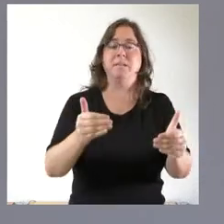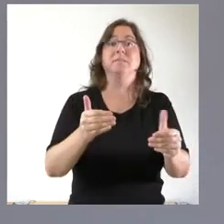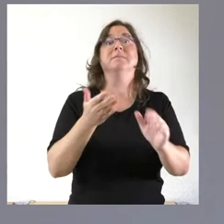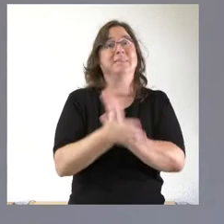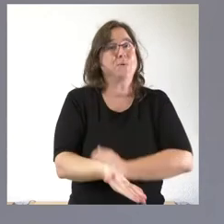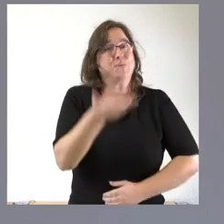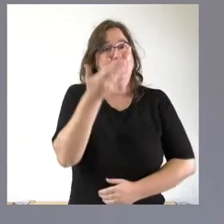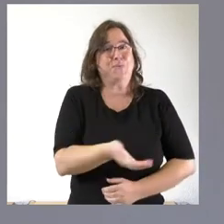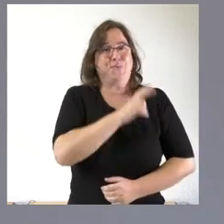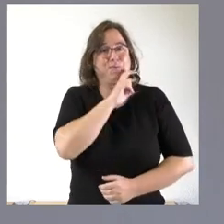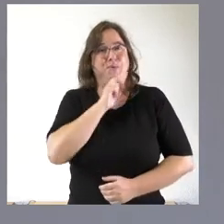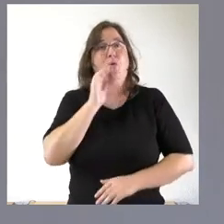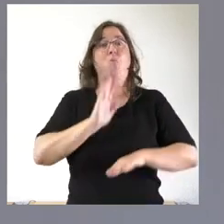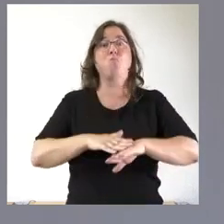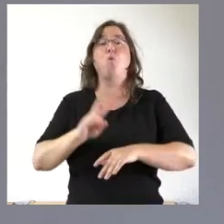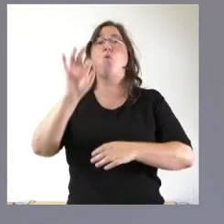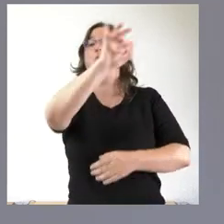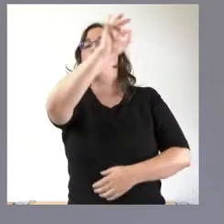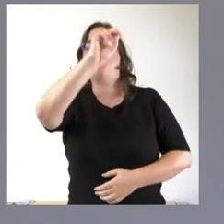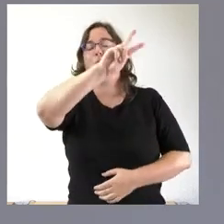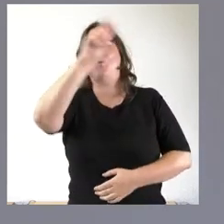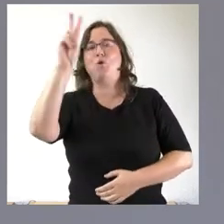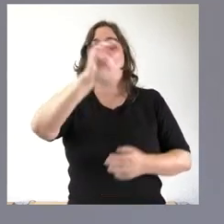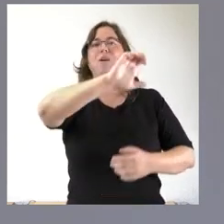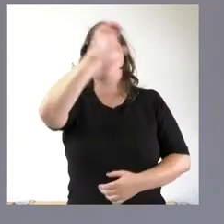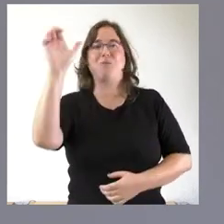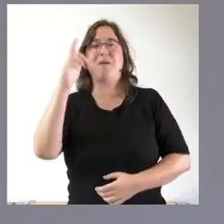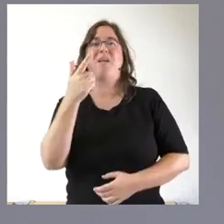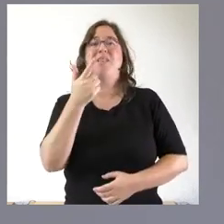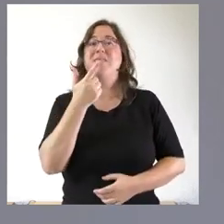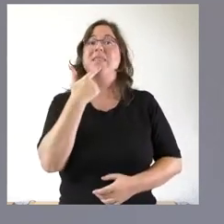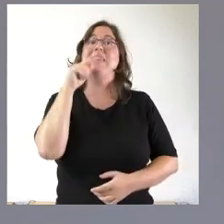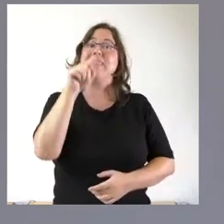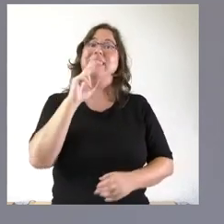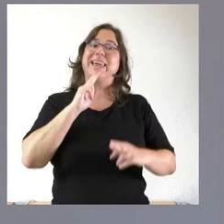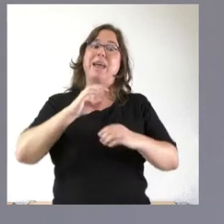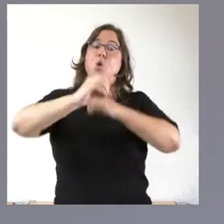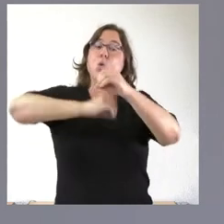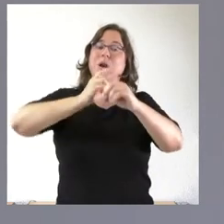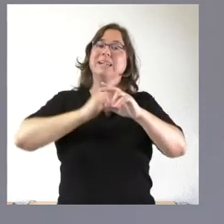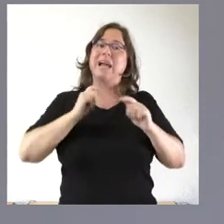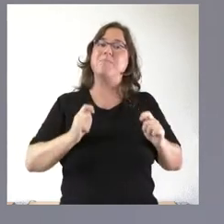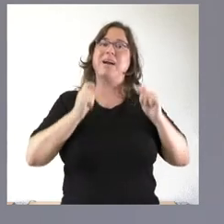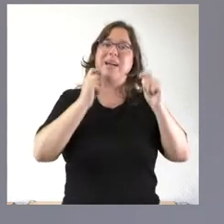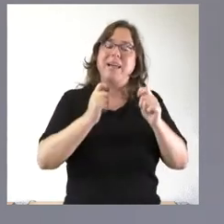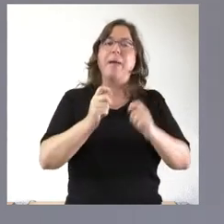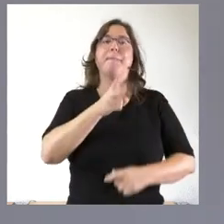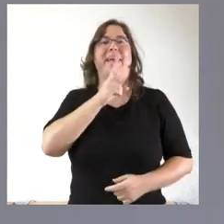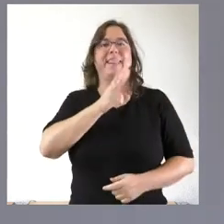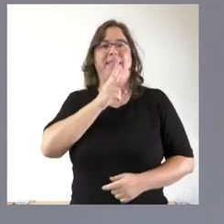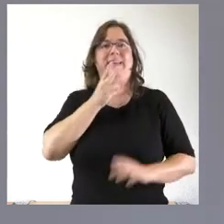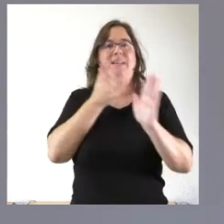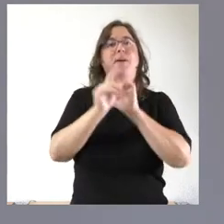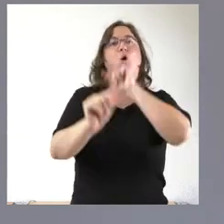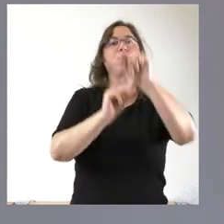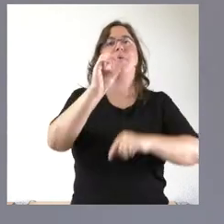imprescindible cuando la Unión Europea ha señalado que estamos ante una energía calificada como energía verde, al no emitir CO2. Y, por último, que nosotros,